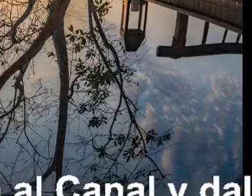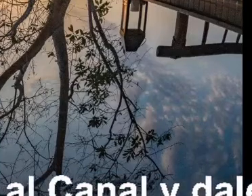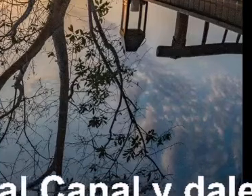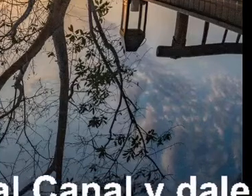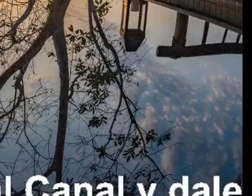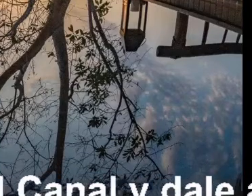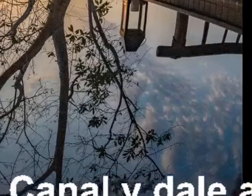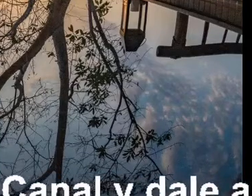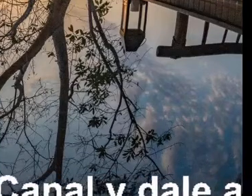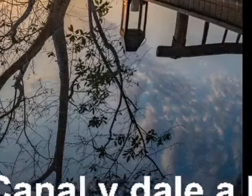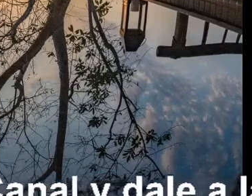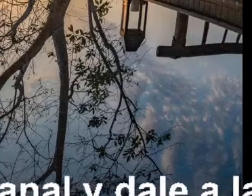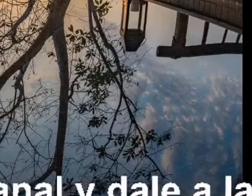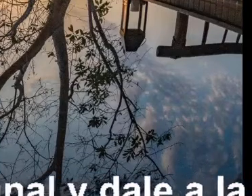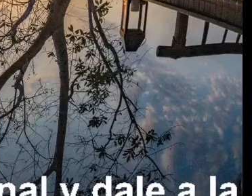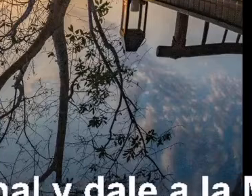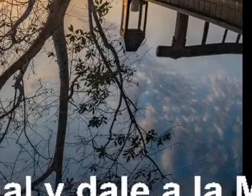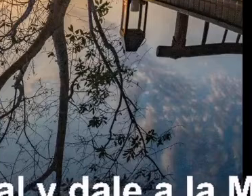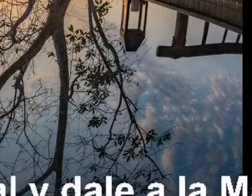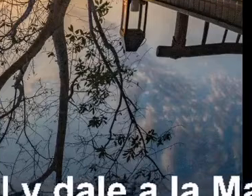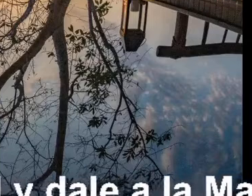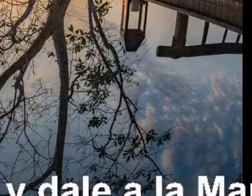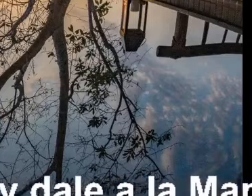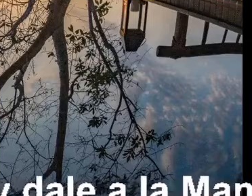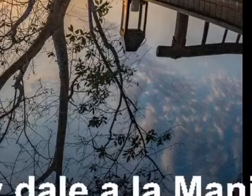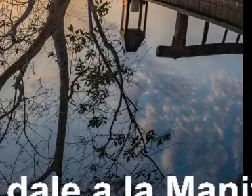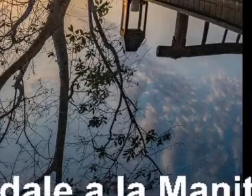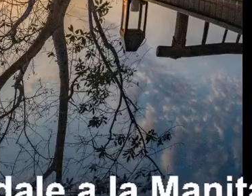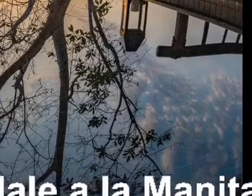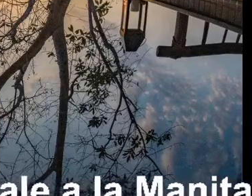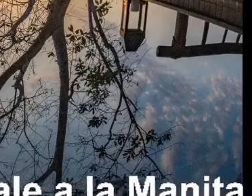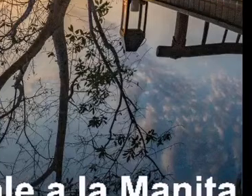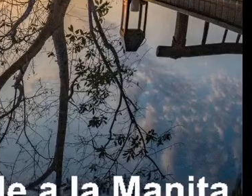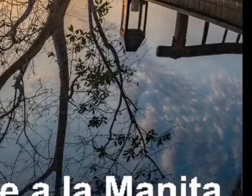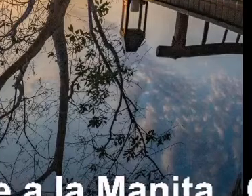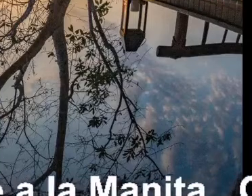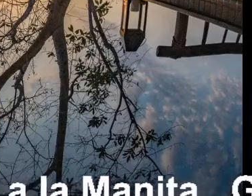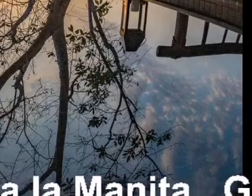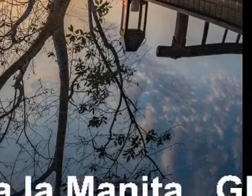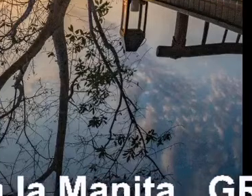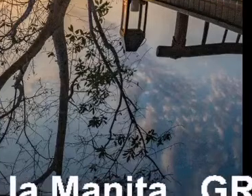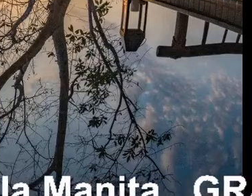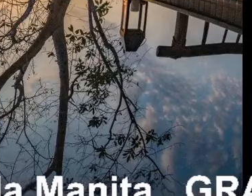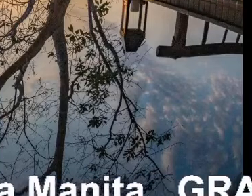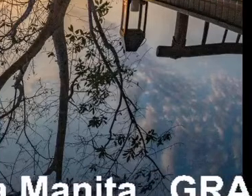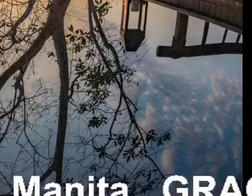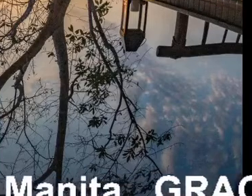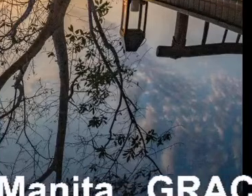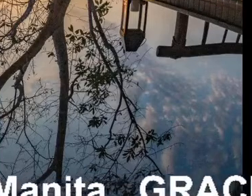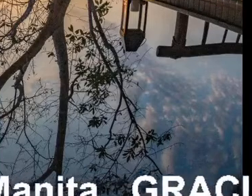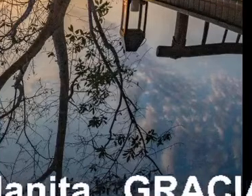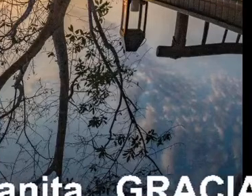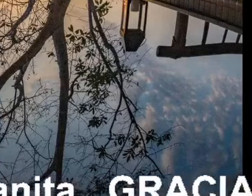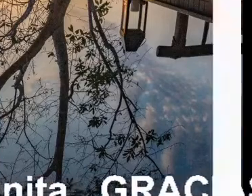el presidente lópez mateos bueno ok nos iremos